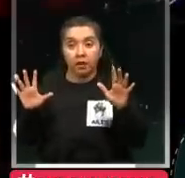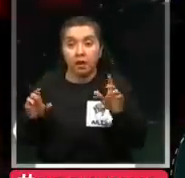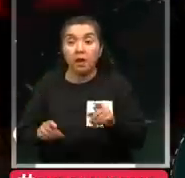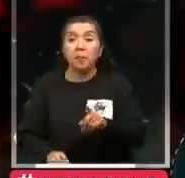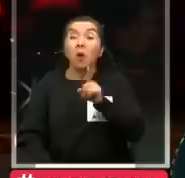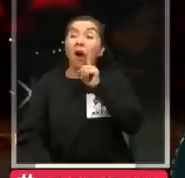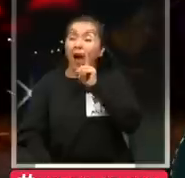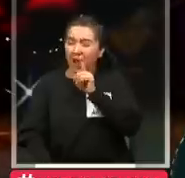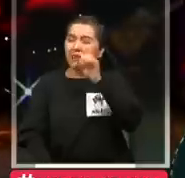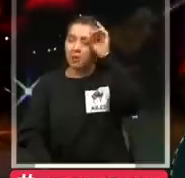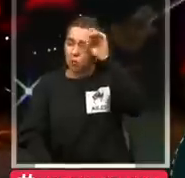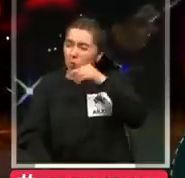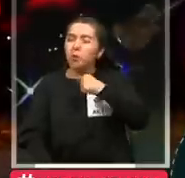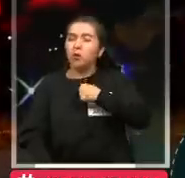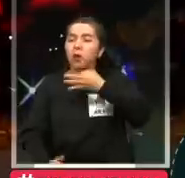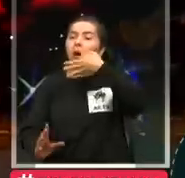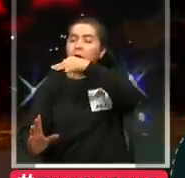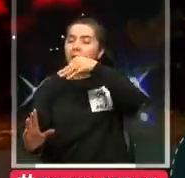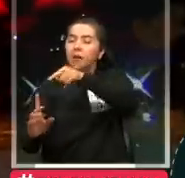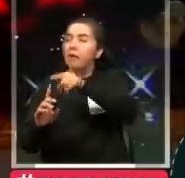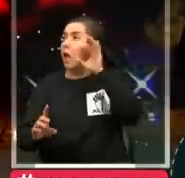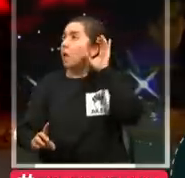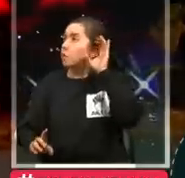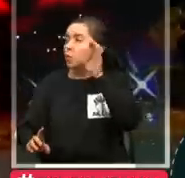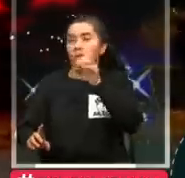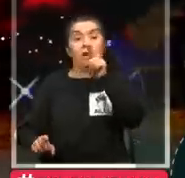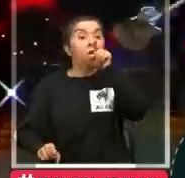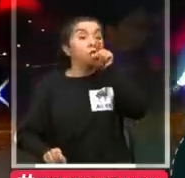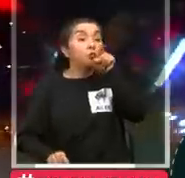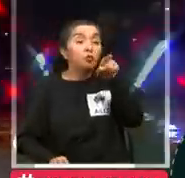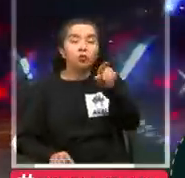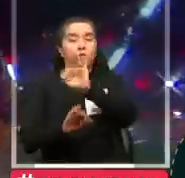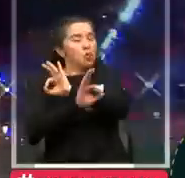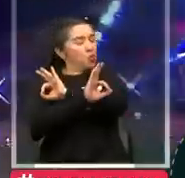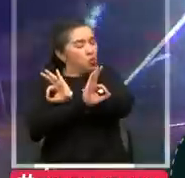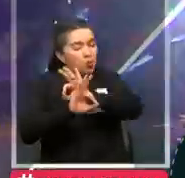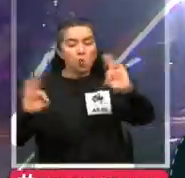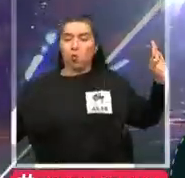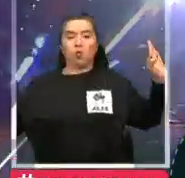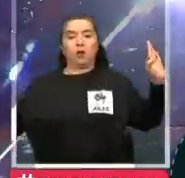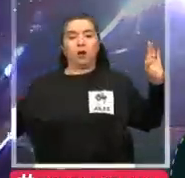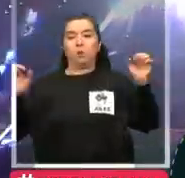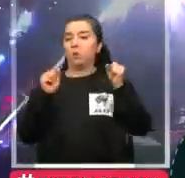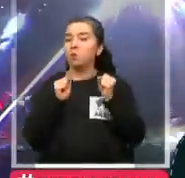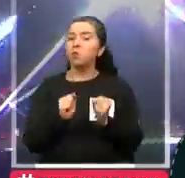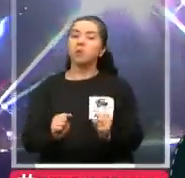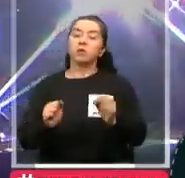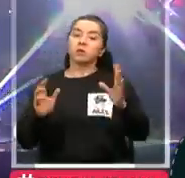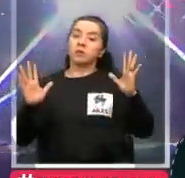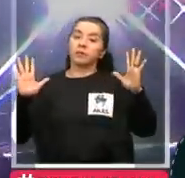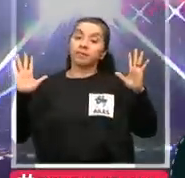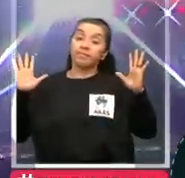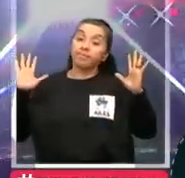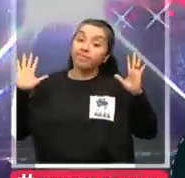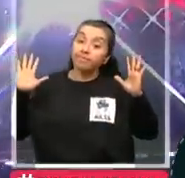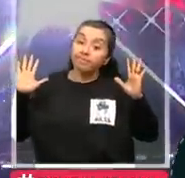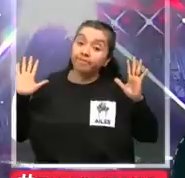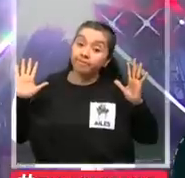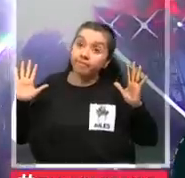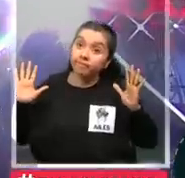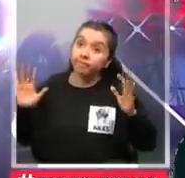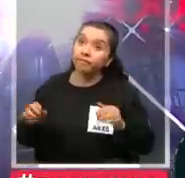Hoy alguien supo escucharme como tú nunca has podido.